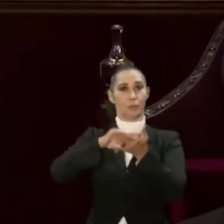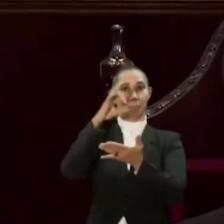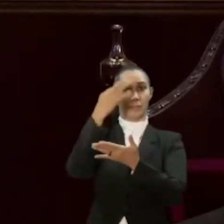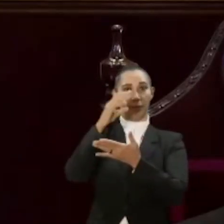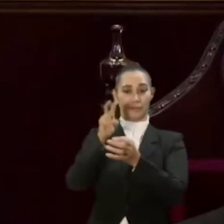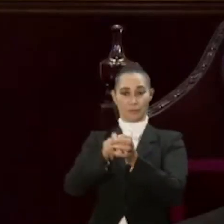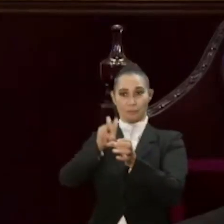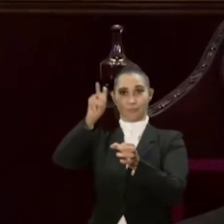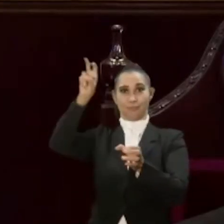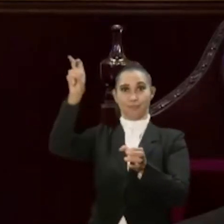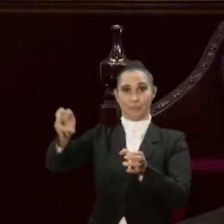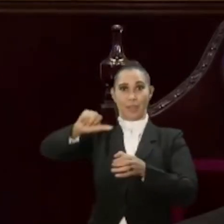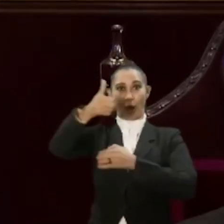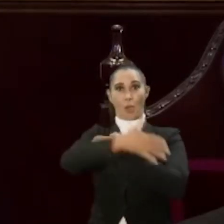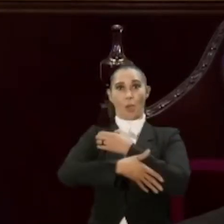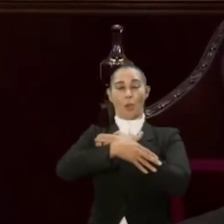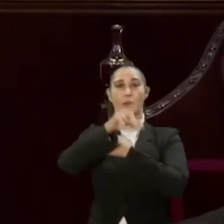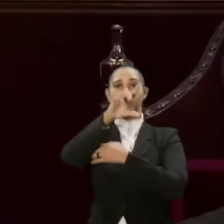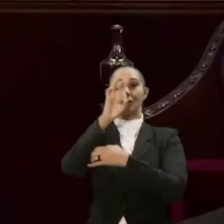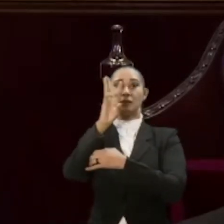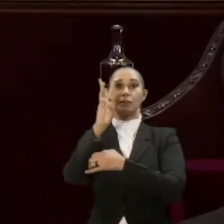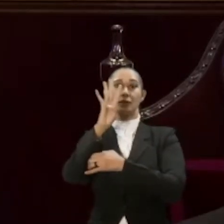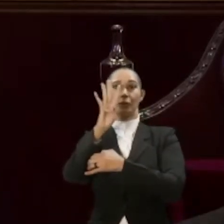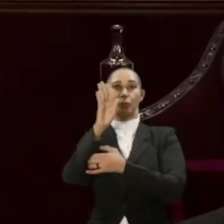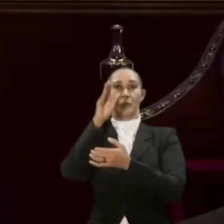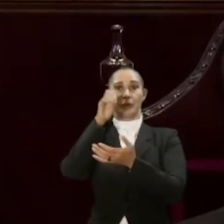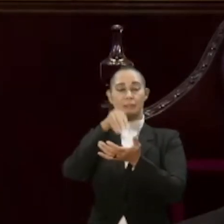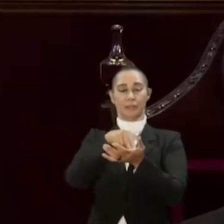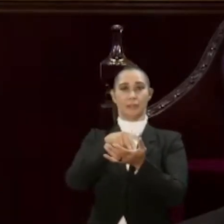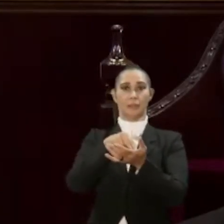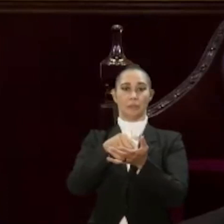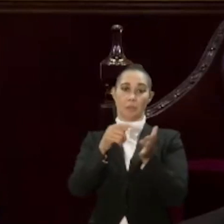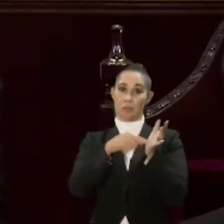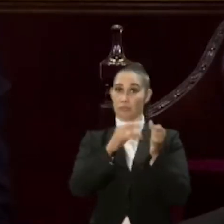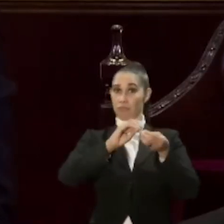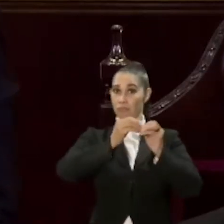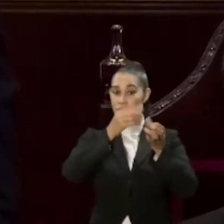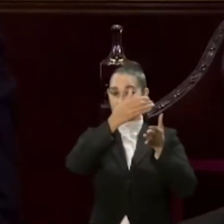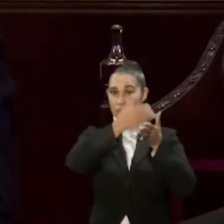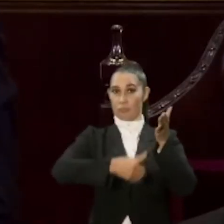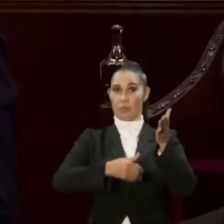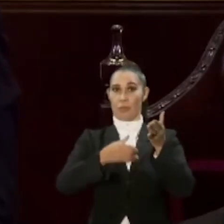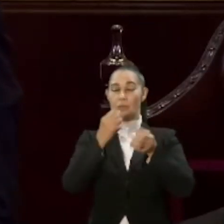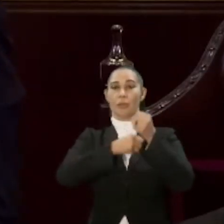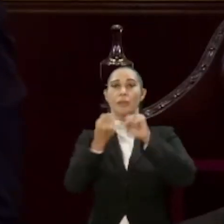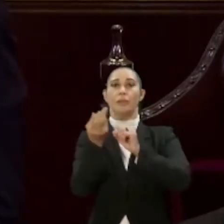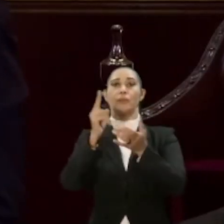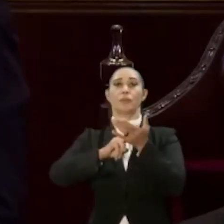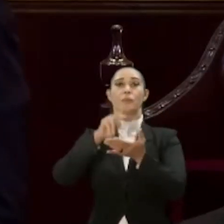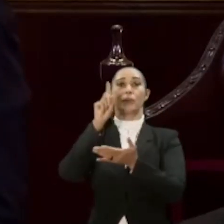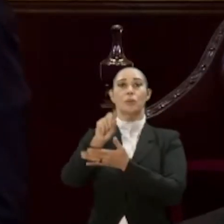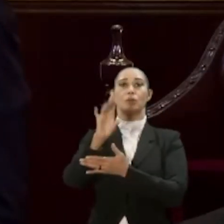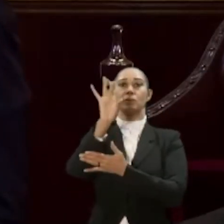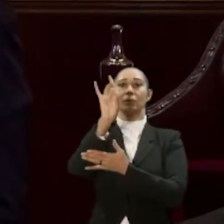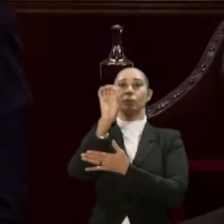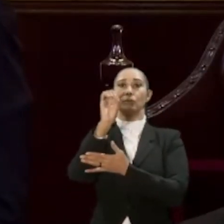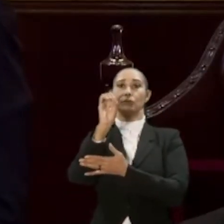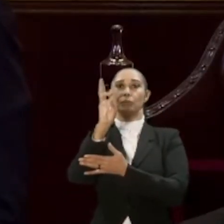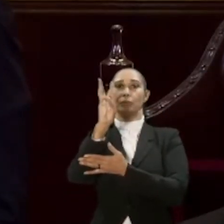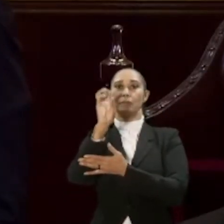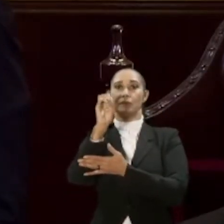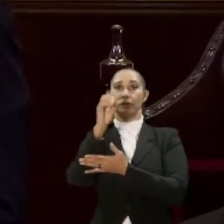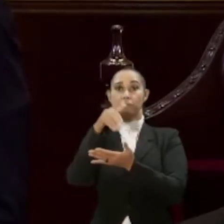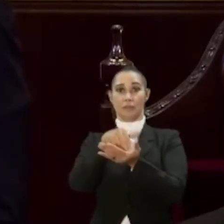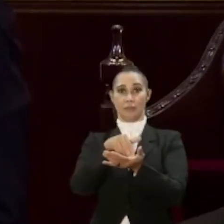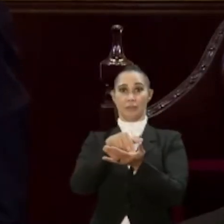las deportaciones fueron 67.400 y, para poner un dato en perspectiva, en el 2011 de